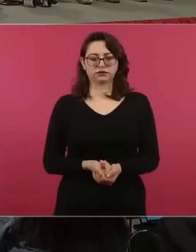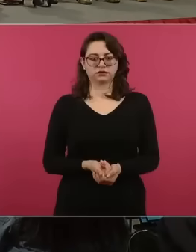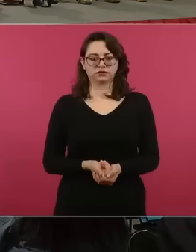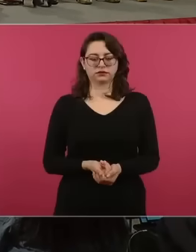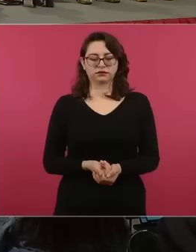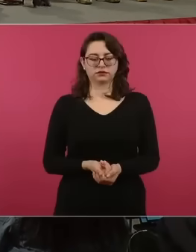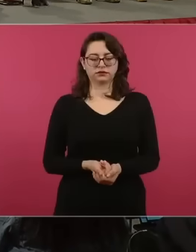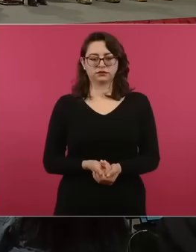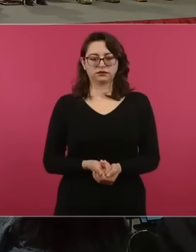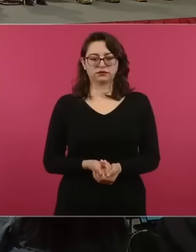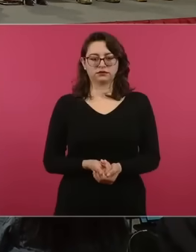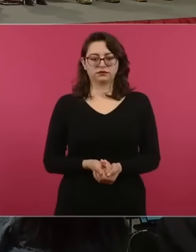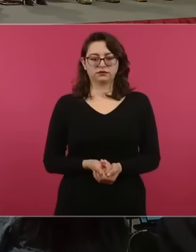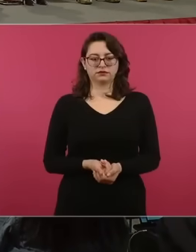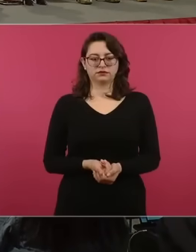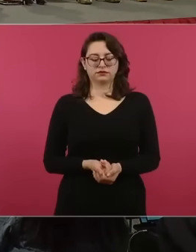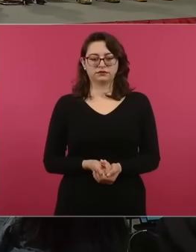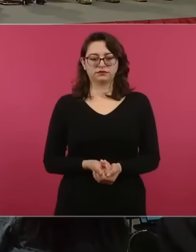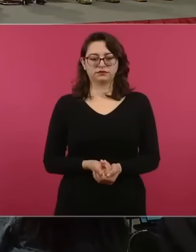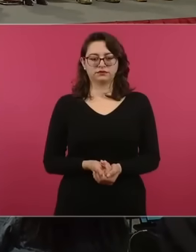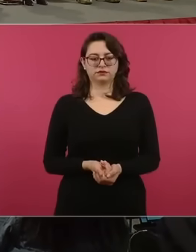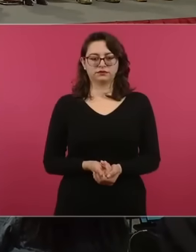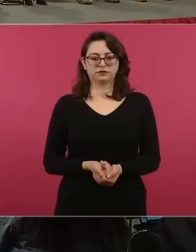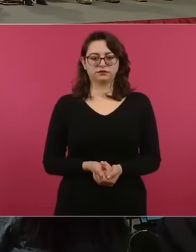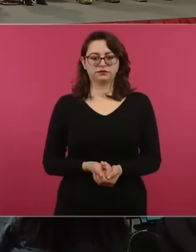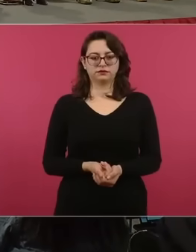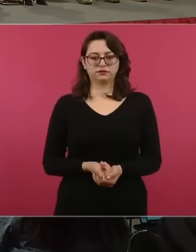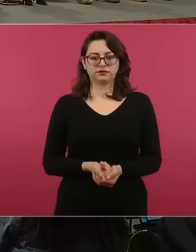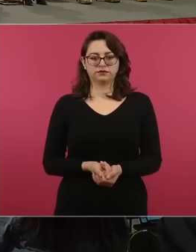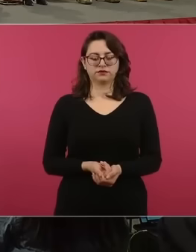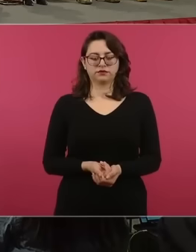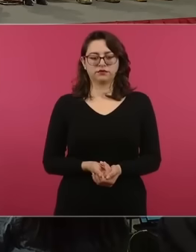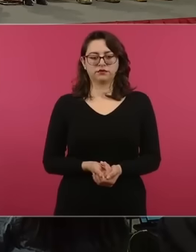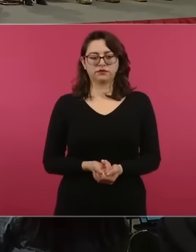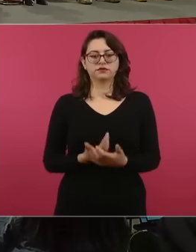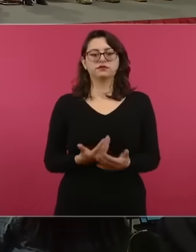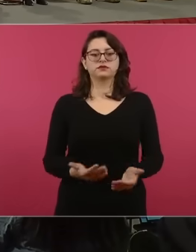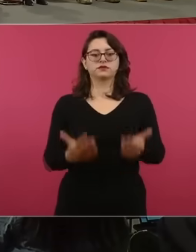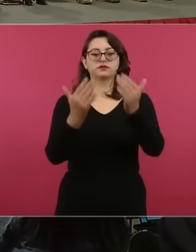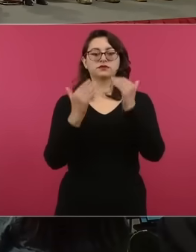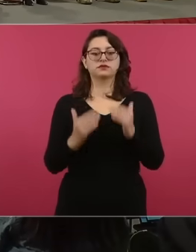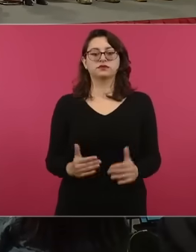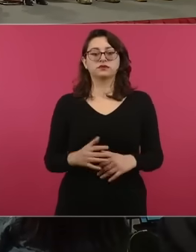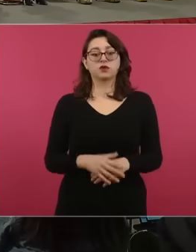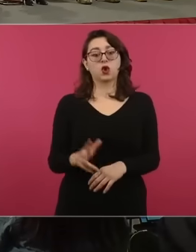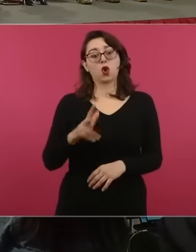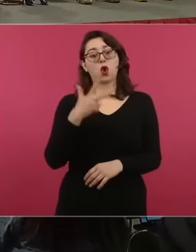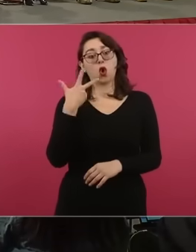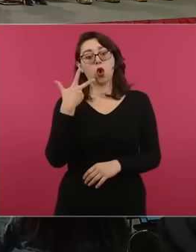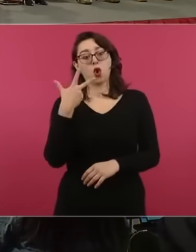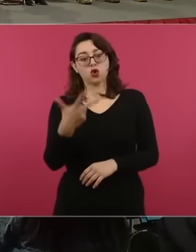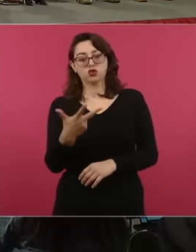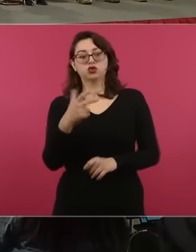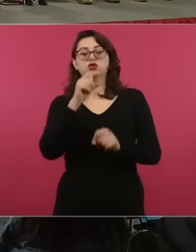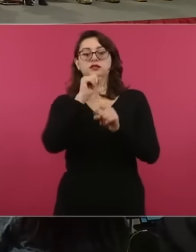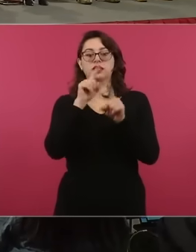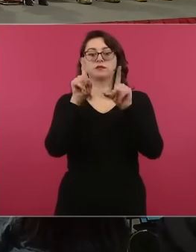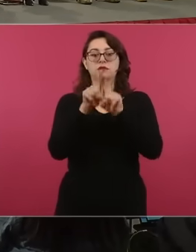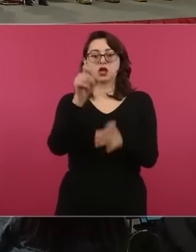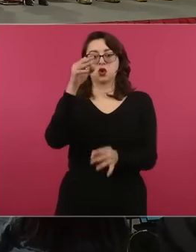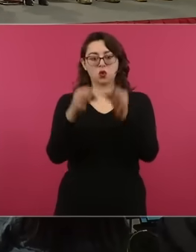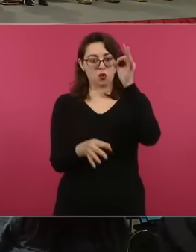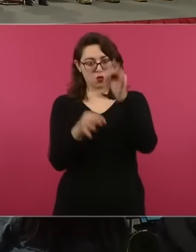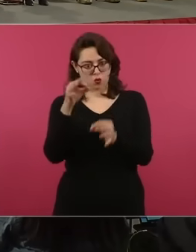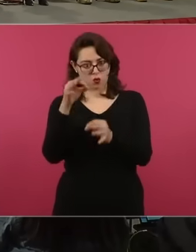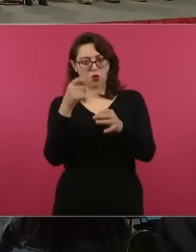Ramírez Marcial por ser irregular adelante ahora ocho casos de magistrados y jueces que ante la comisión de